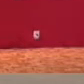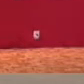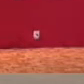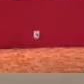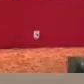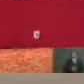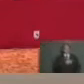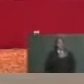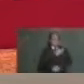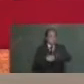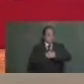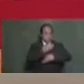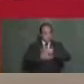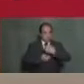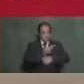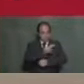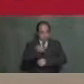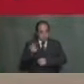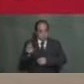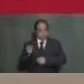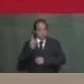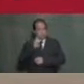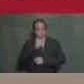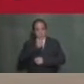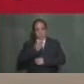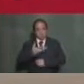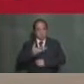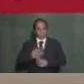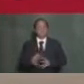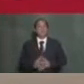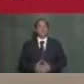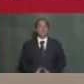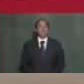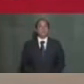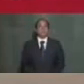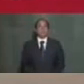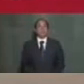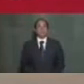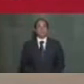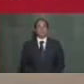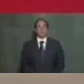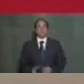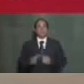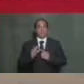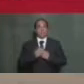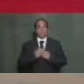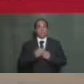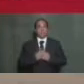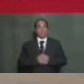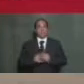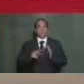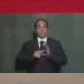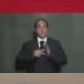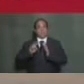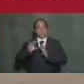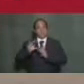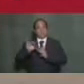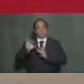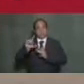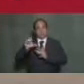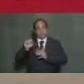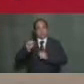Muy buenas tardes, tengan todas y todos ustedes. El Colegio de Ingenieros Civiles de México,